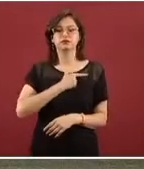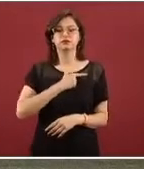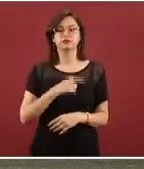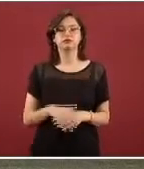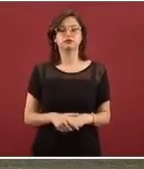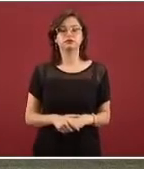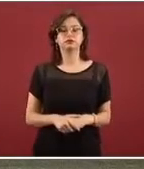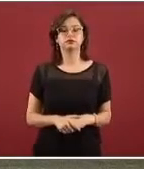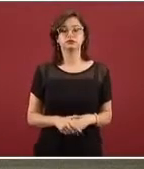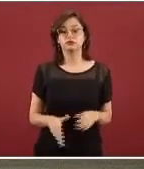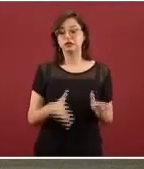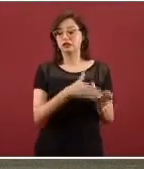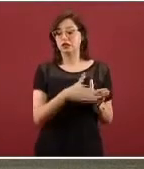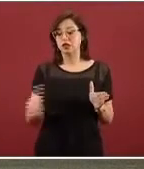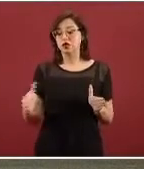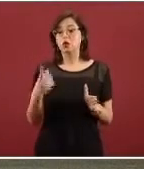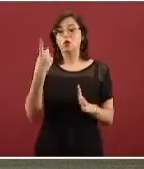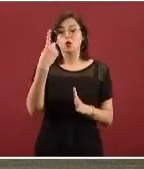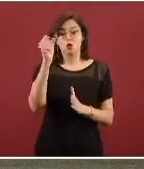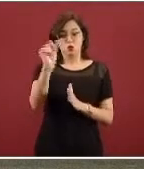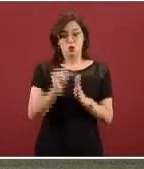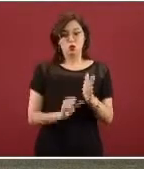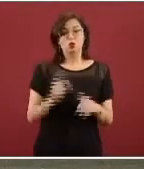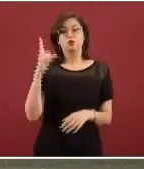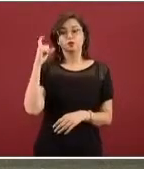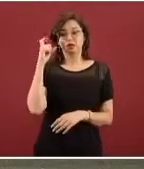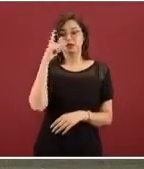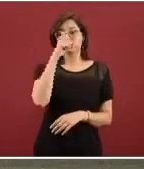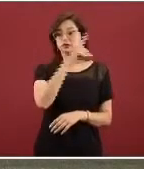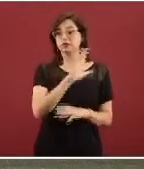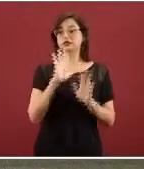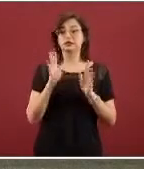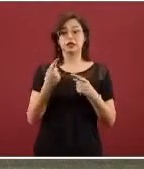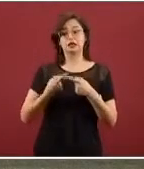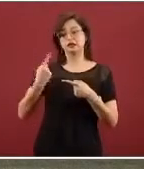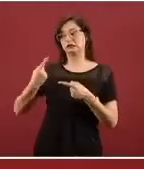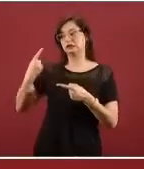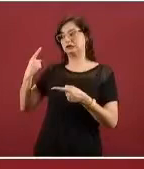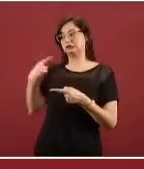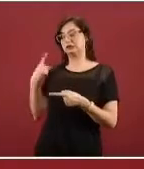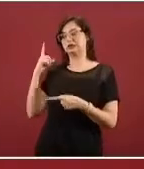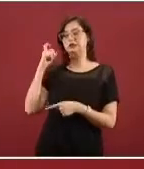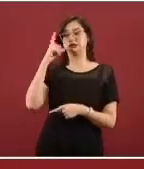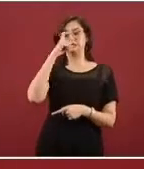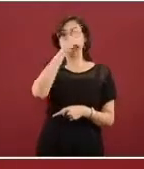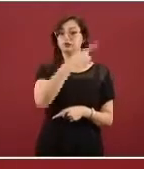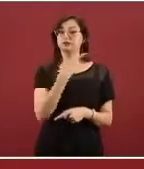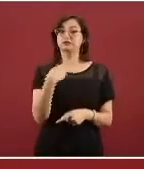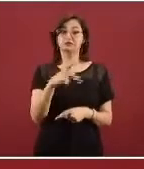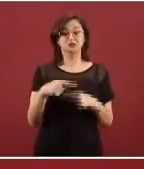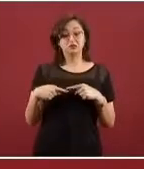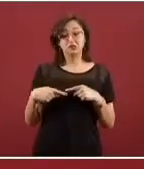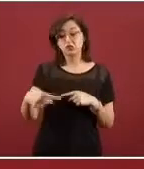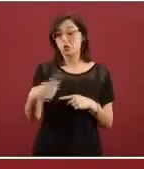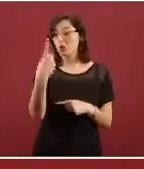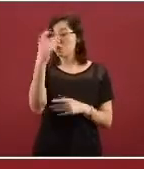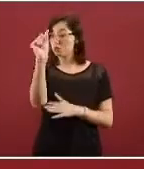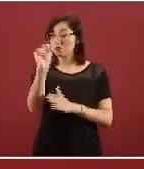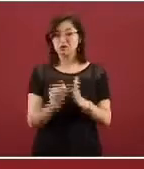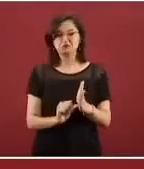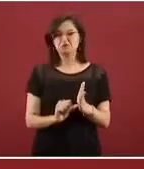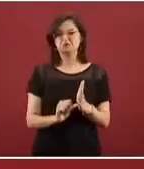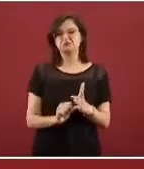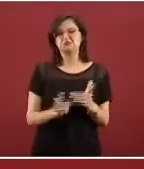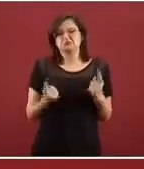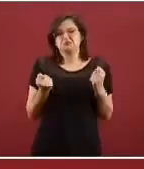Vamos a tener un mes difícil, de hecho ya hemos tenido varias semanas, pero si no tenemos este mes y no nos concentramos, va a